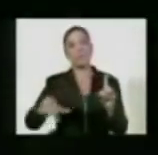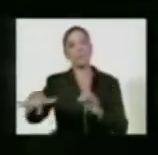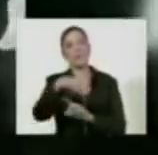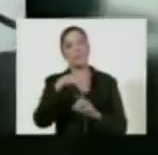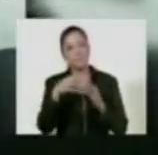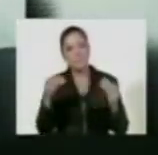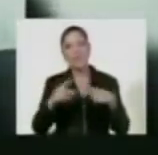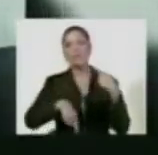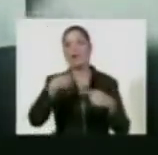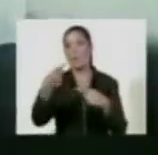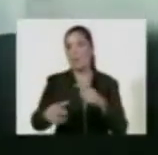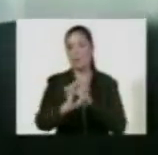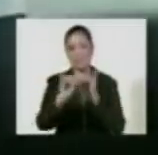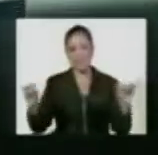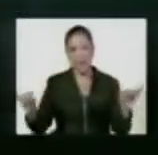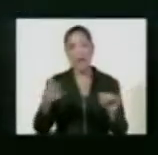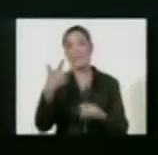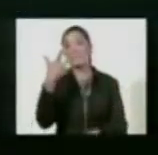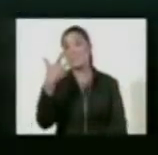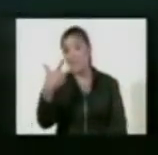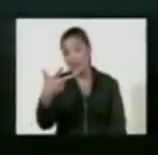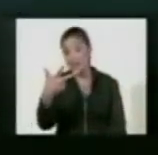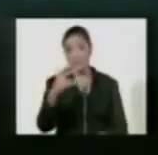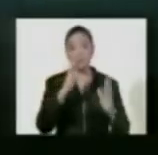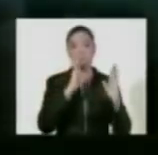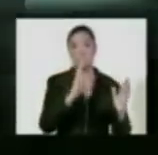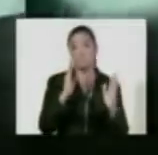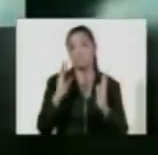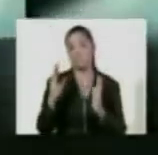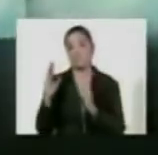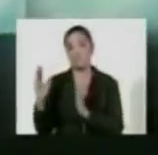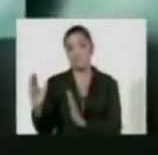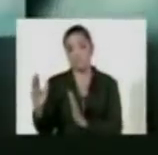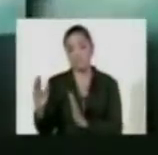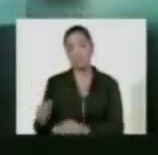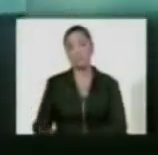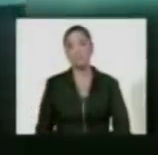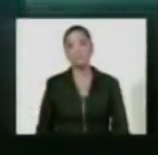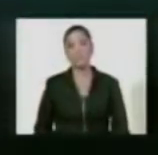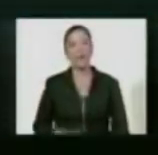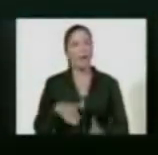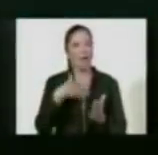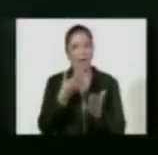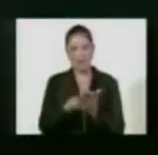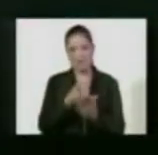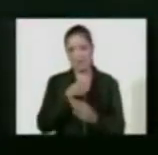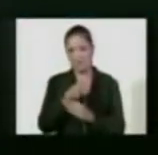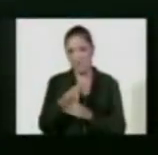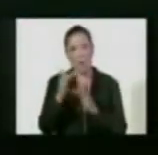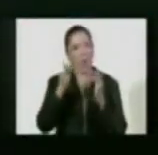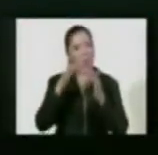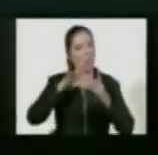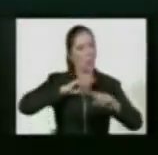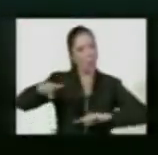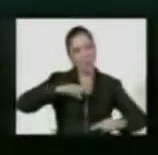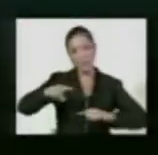luego de haber pasado tres líneas de fase y haber arribado a la línea de coordinación